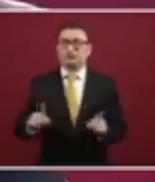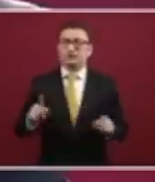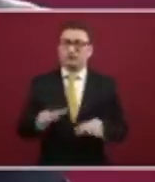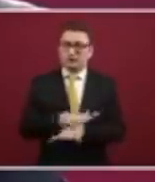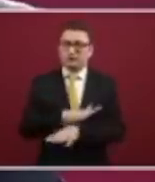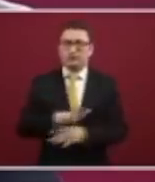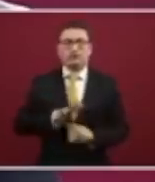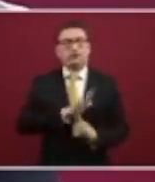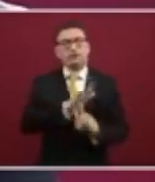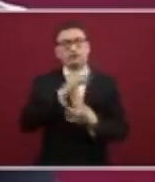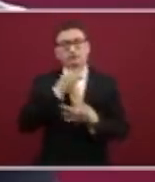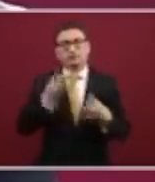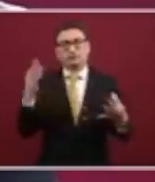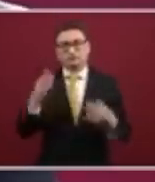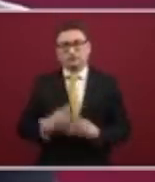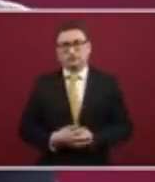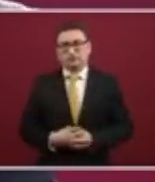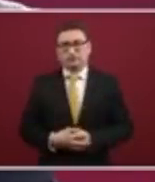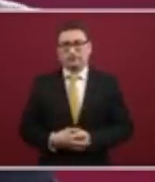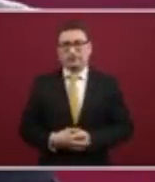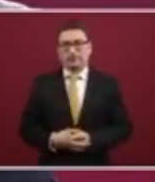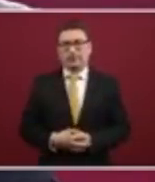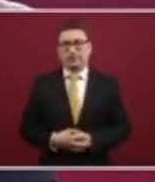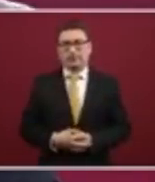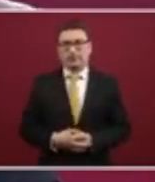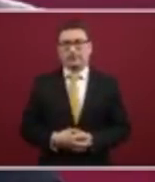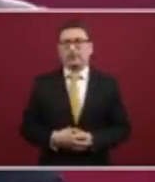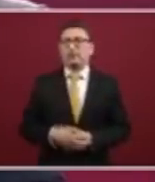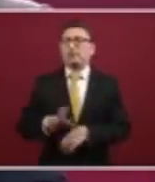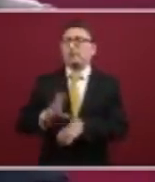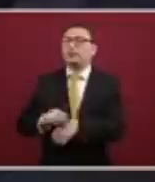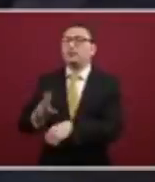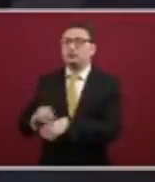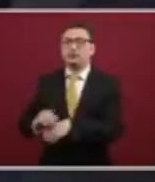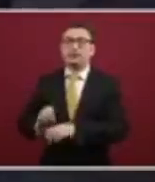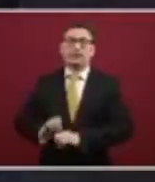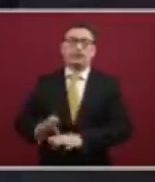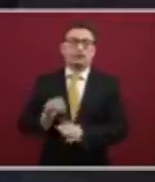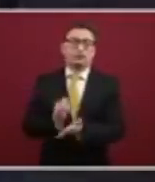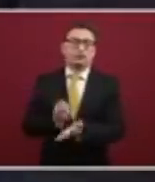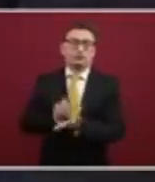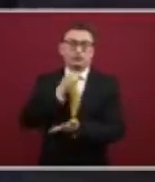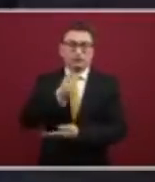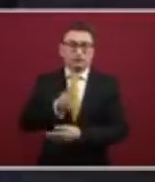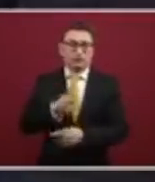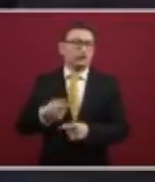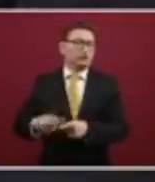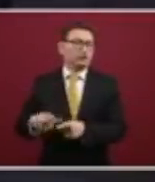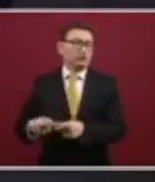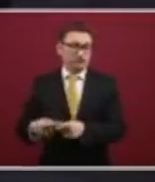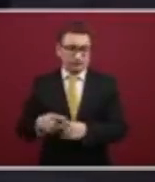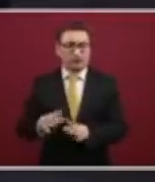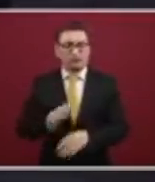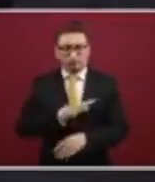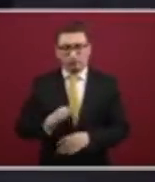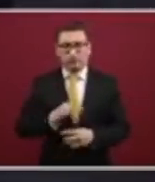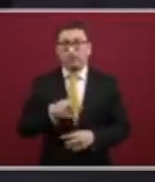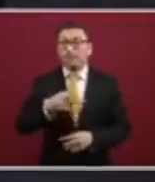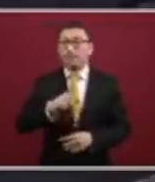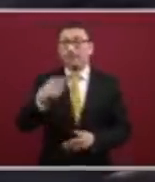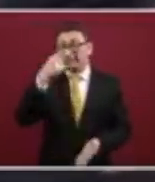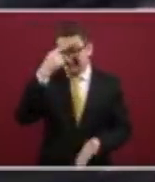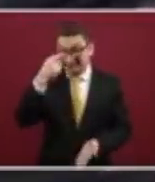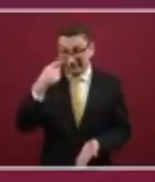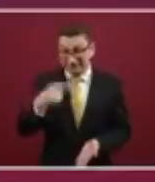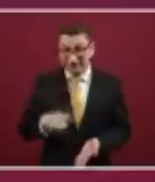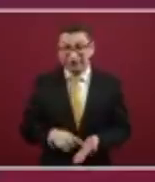dar a conocer a quién se les condonó. Pero ¿qué creen? Que ya